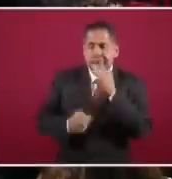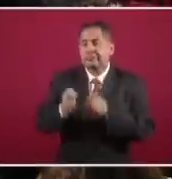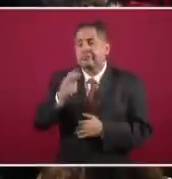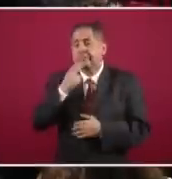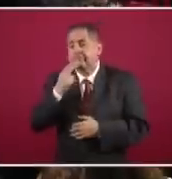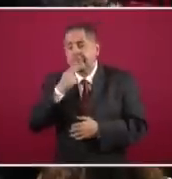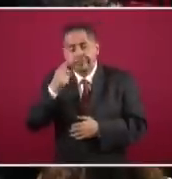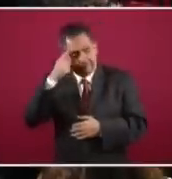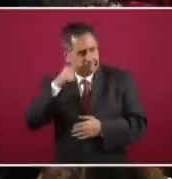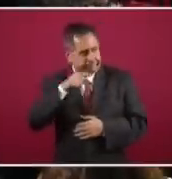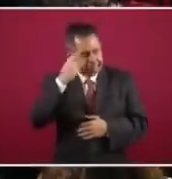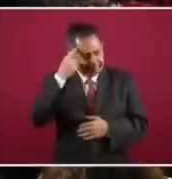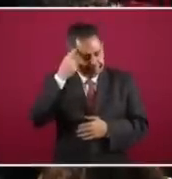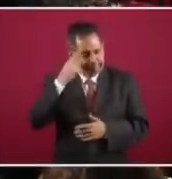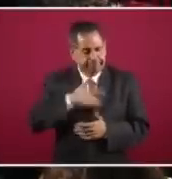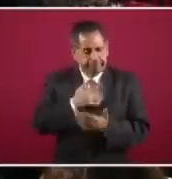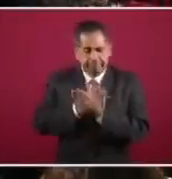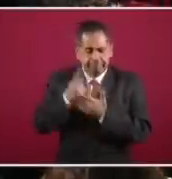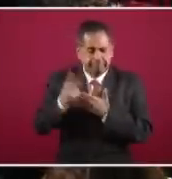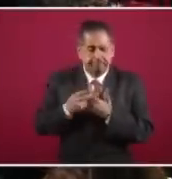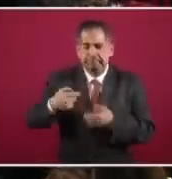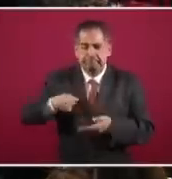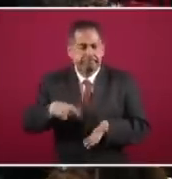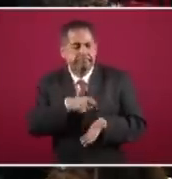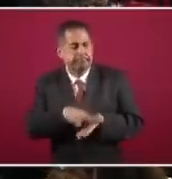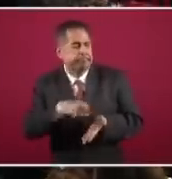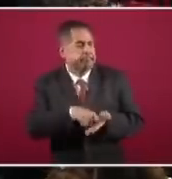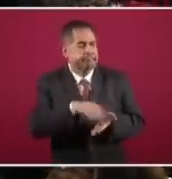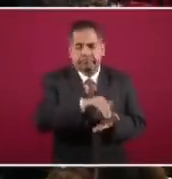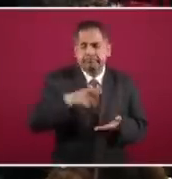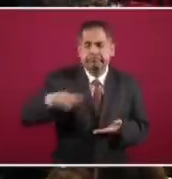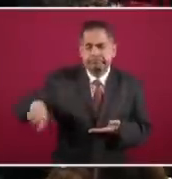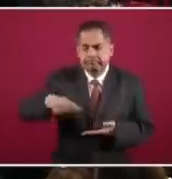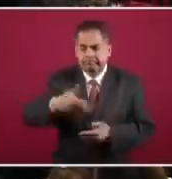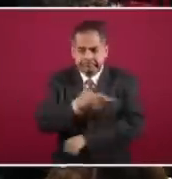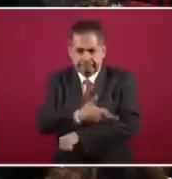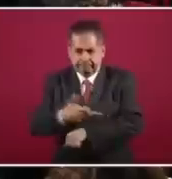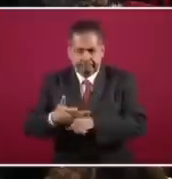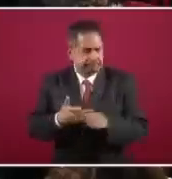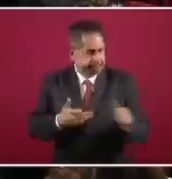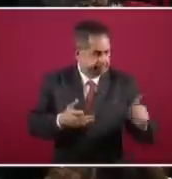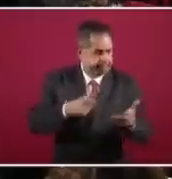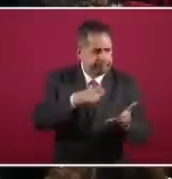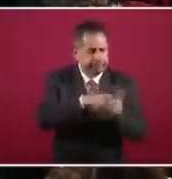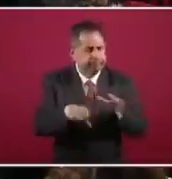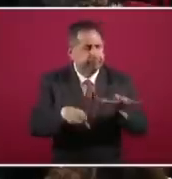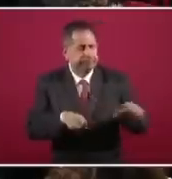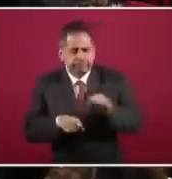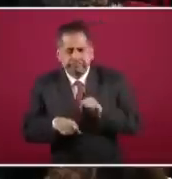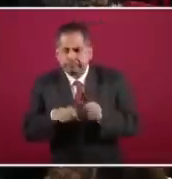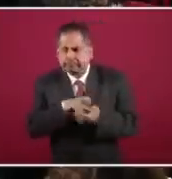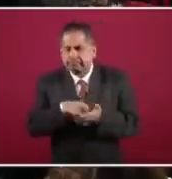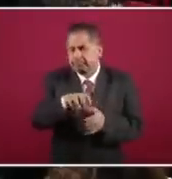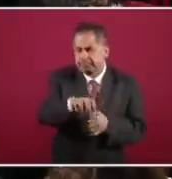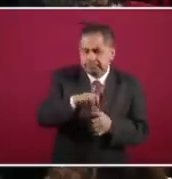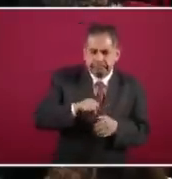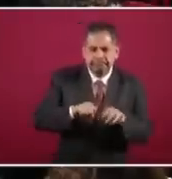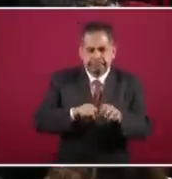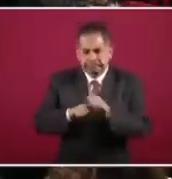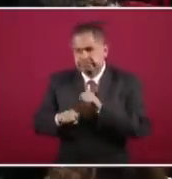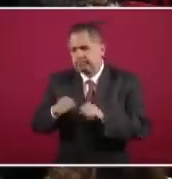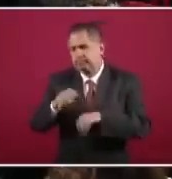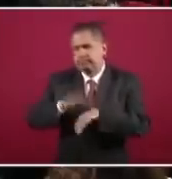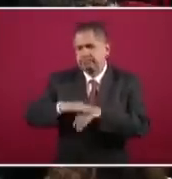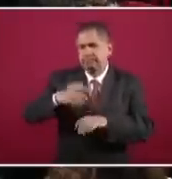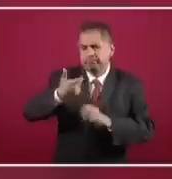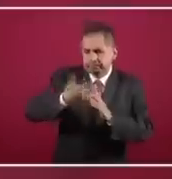un programa que le permita a los consumidores, a las familias, adquirir bienes en mejores precios,